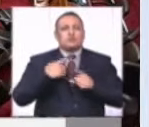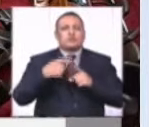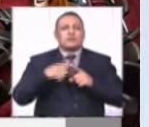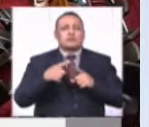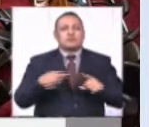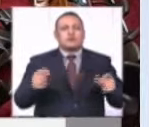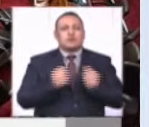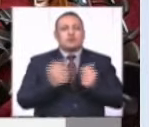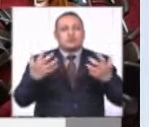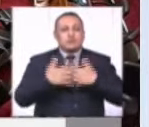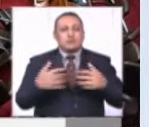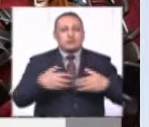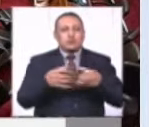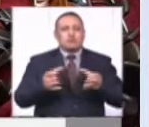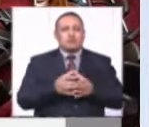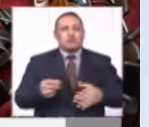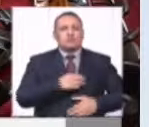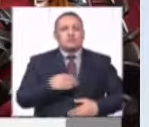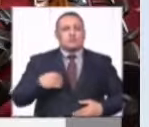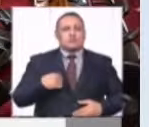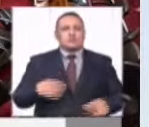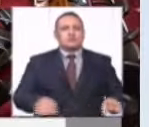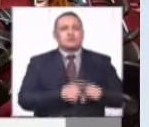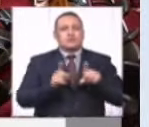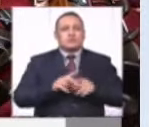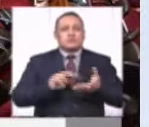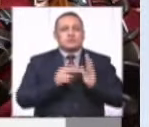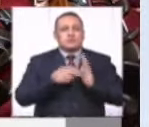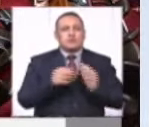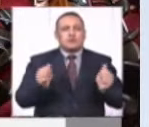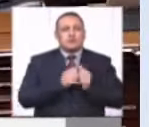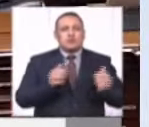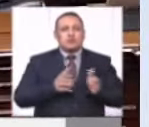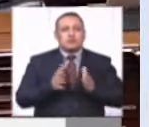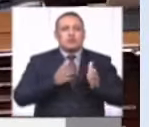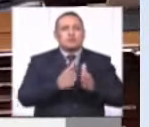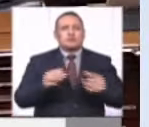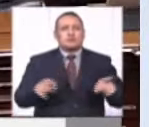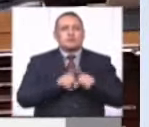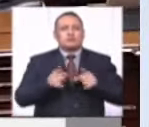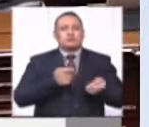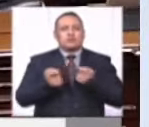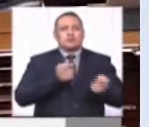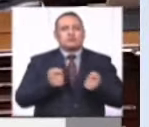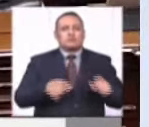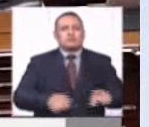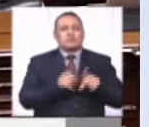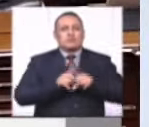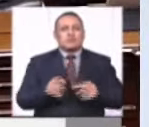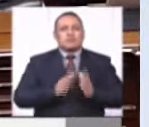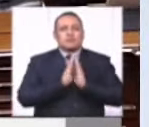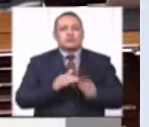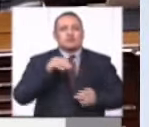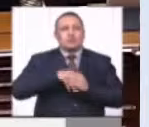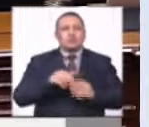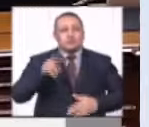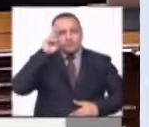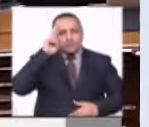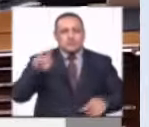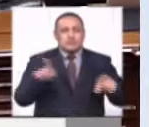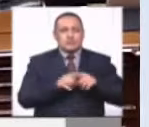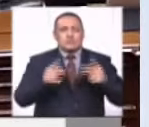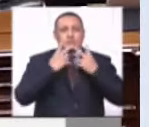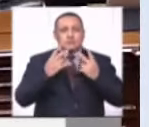los integrantes del gabinete Adriansén en cuanto a los lineamientos de su gestión en este pedido de voto de confianza.